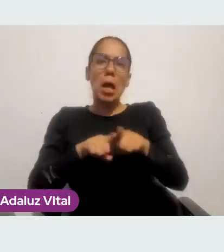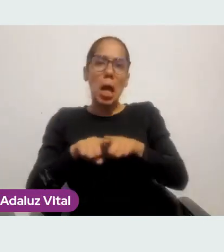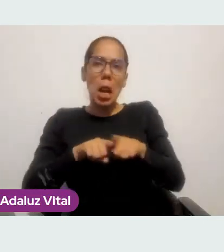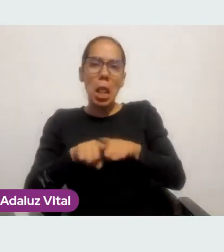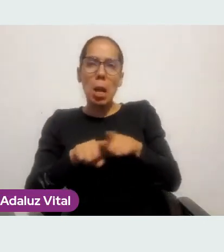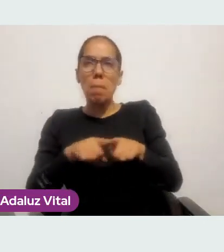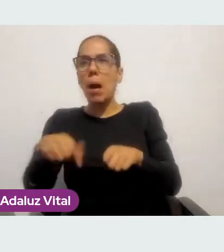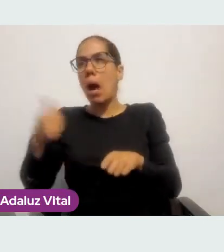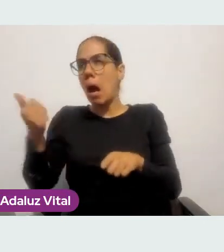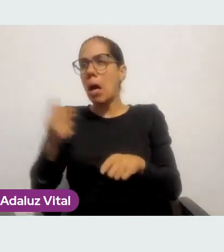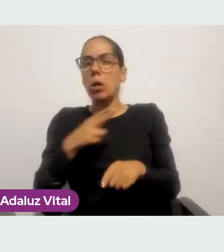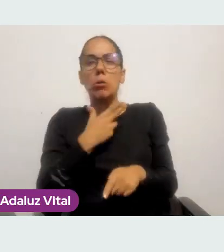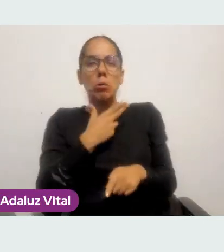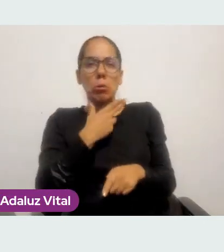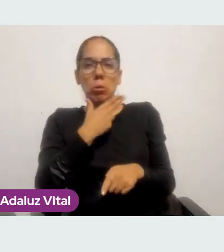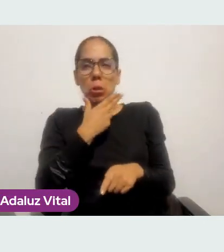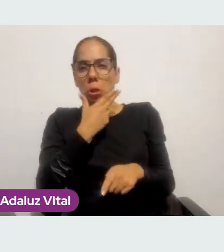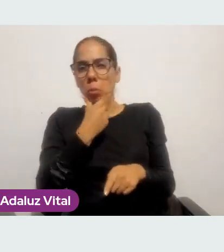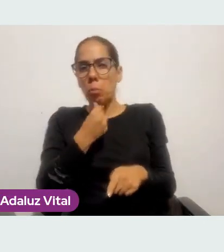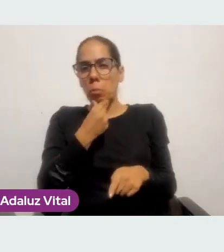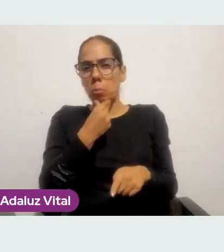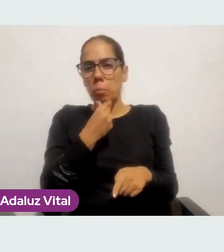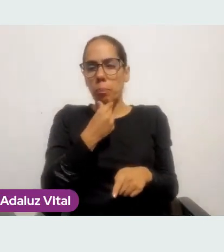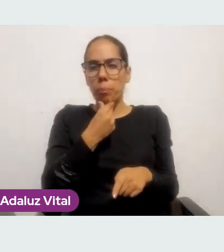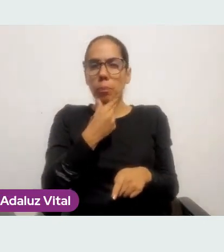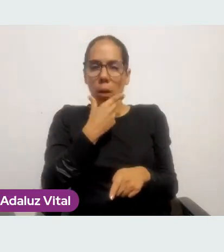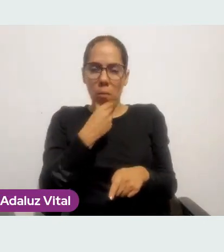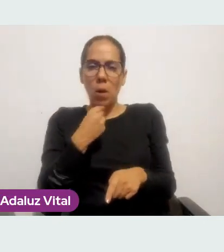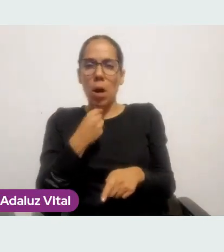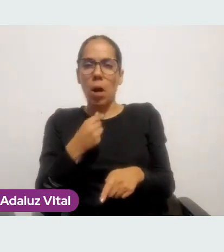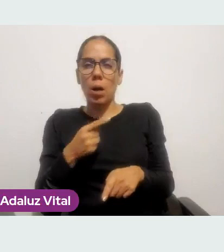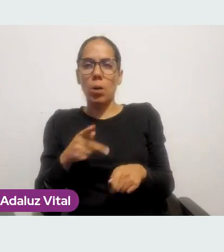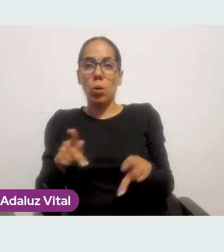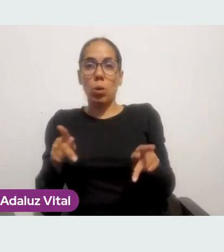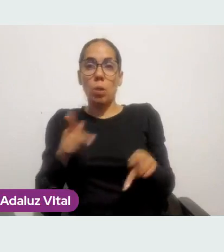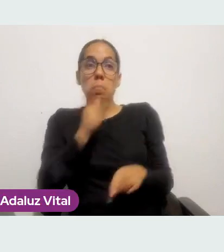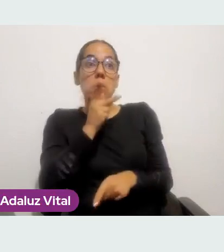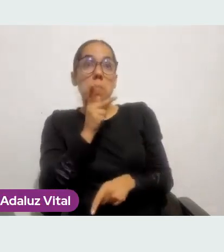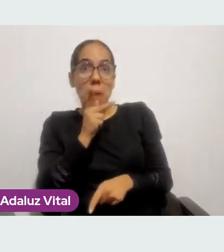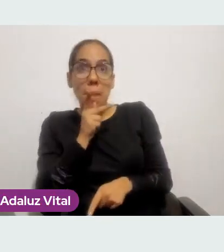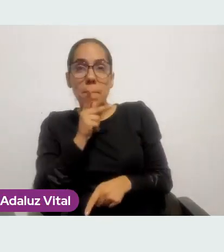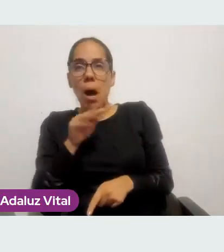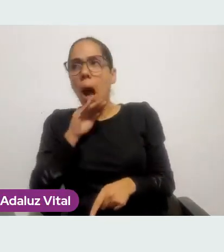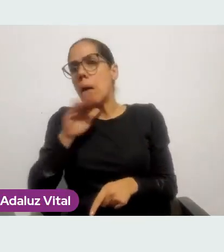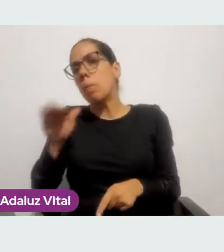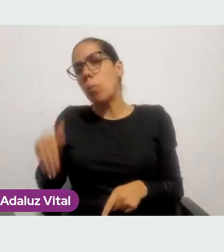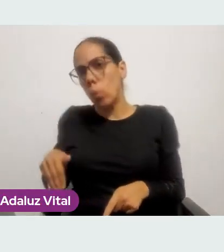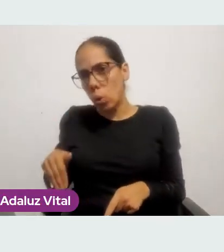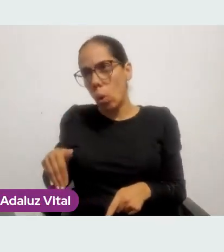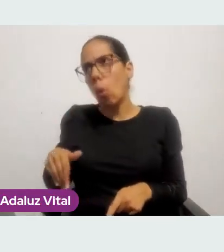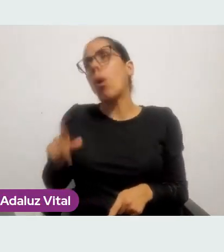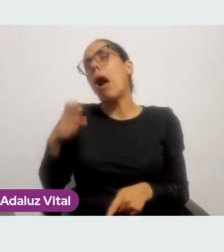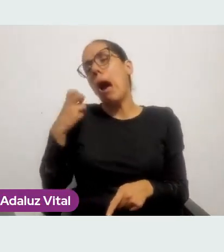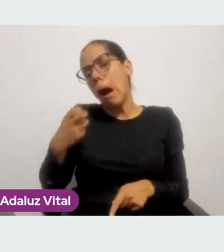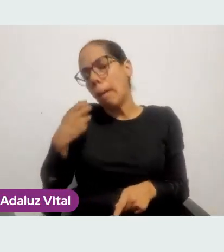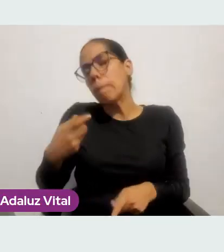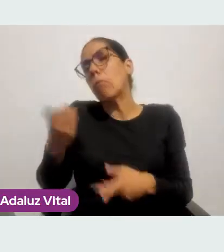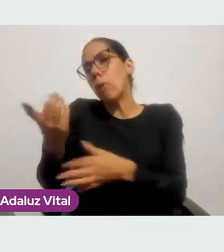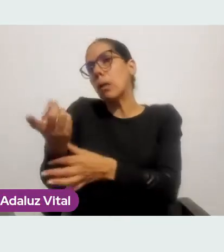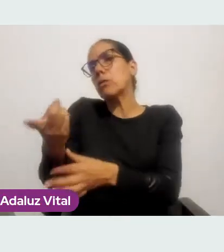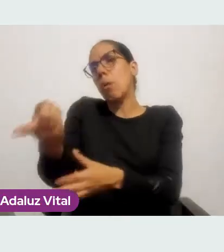nombre. Imaginemos entonces la carga emocional que este joven o esta persona va a llevar a